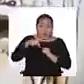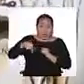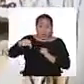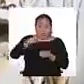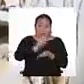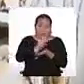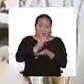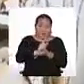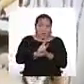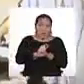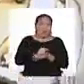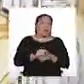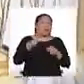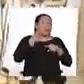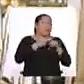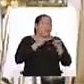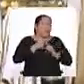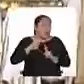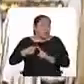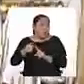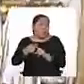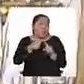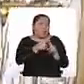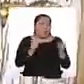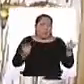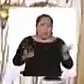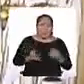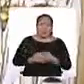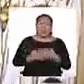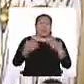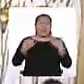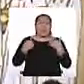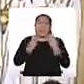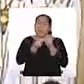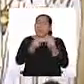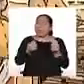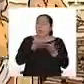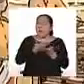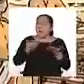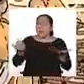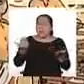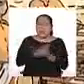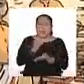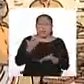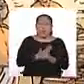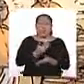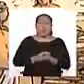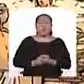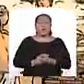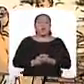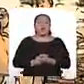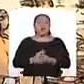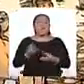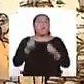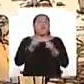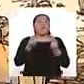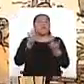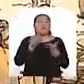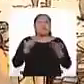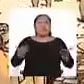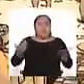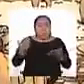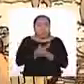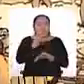sentido, múltiples y muy ricas, muy generosas en cosas nuevas. Gran parte de las novedades que hay en